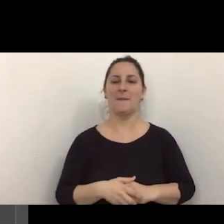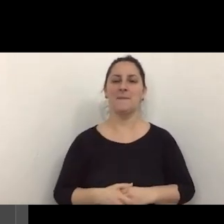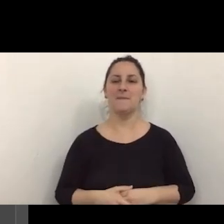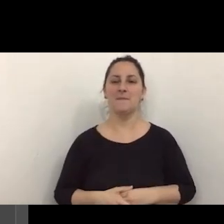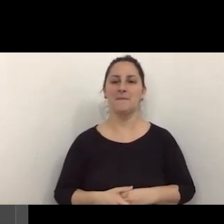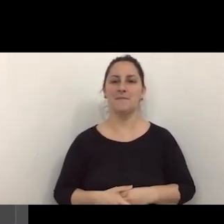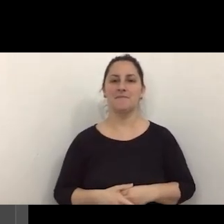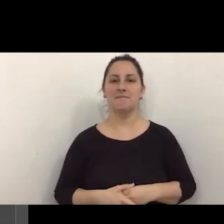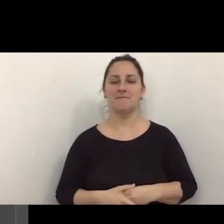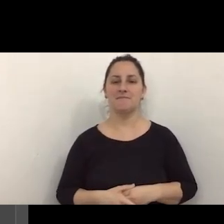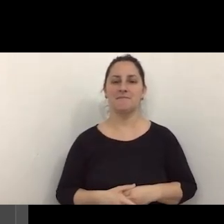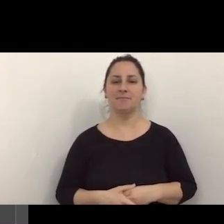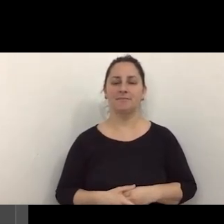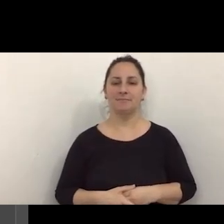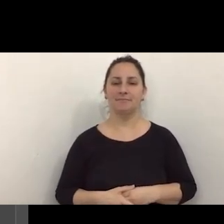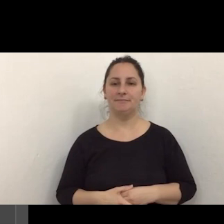saltó un...